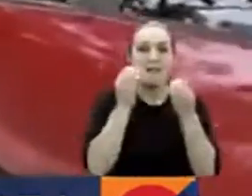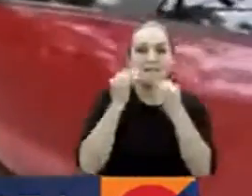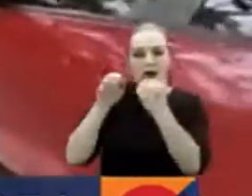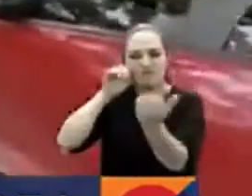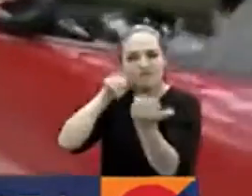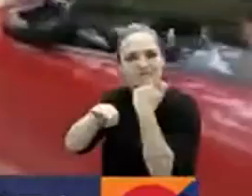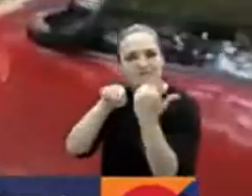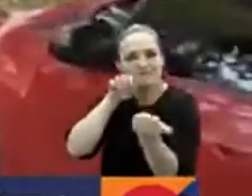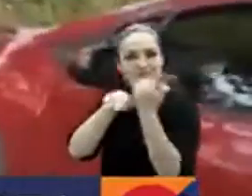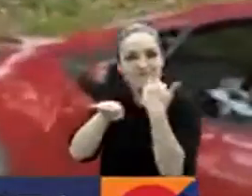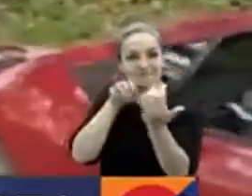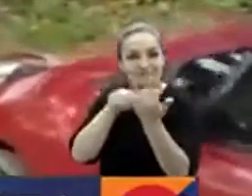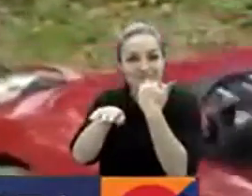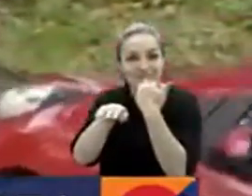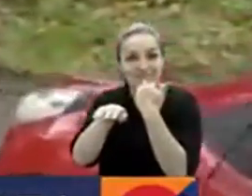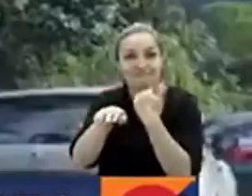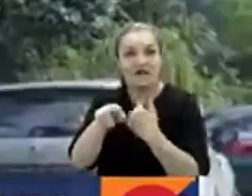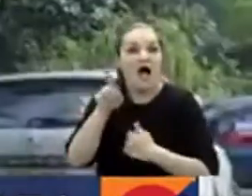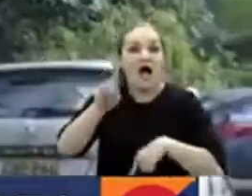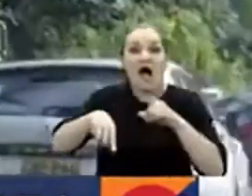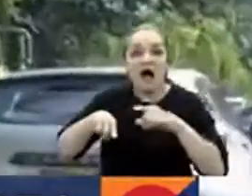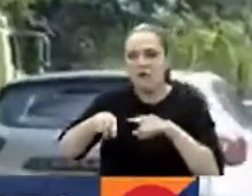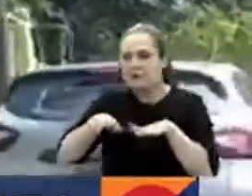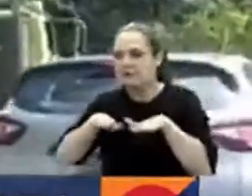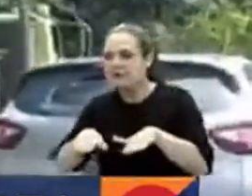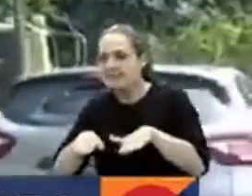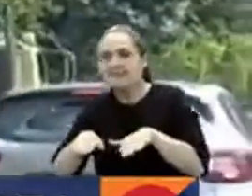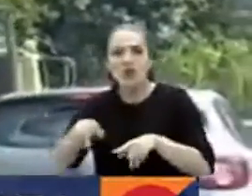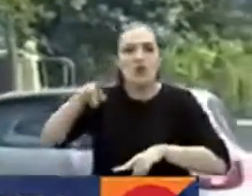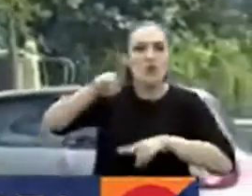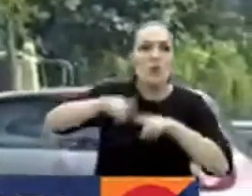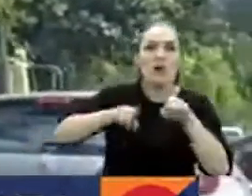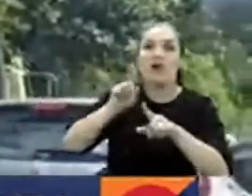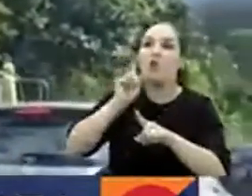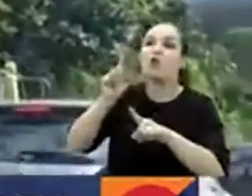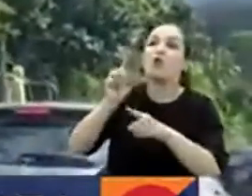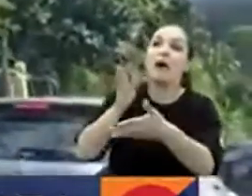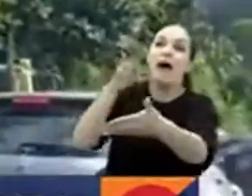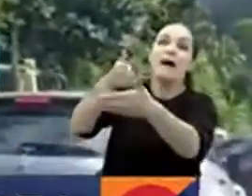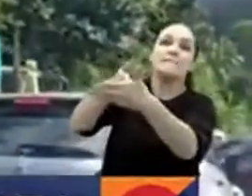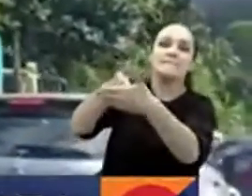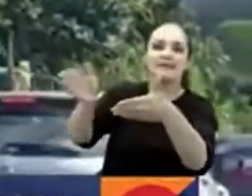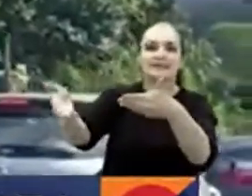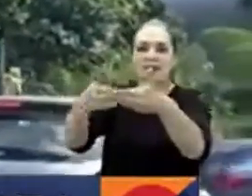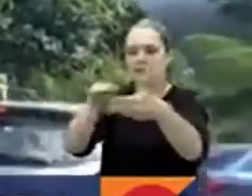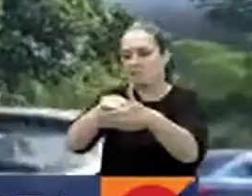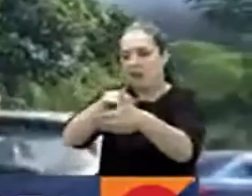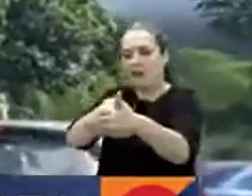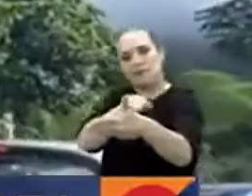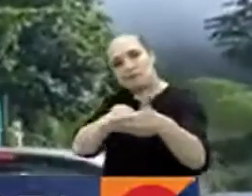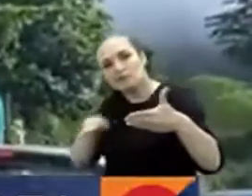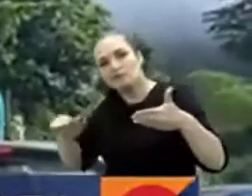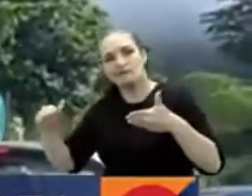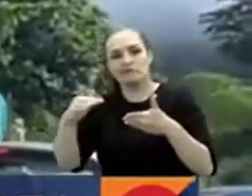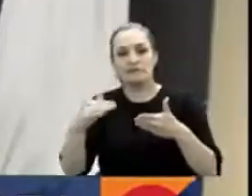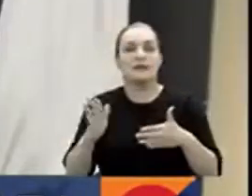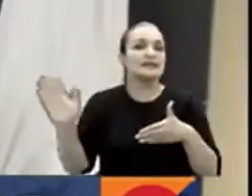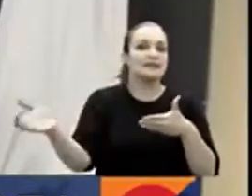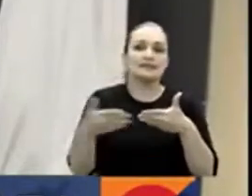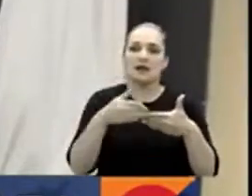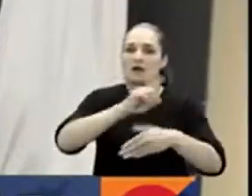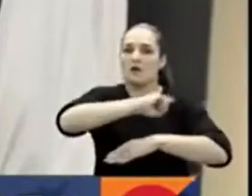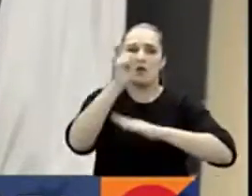muchos de estos vehículos que además se han quedado estancados allí en medio de este corredor terciario. Vamos a tener cierre total de la